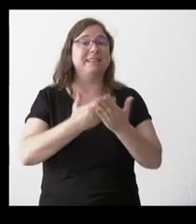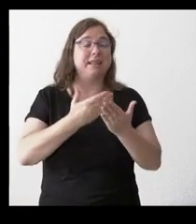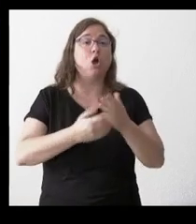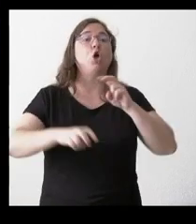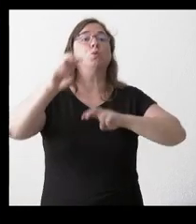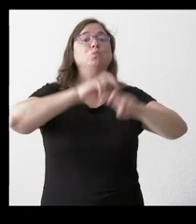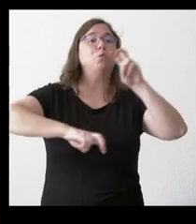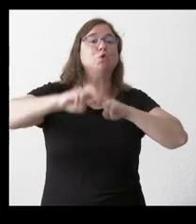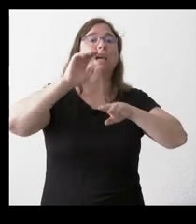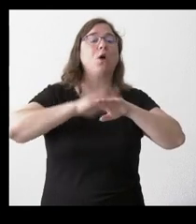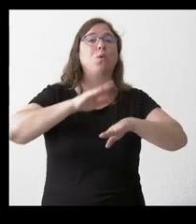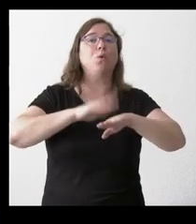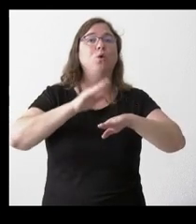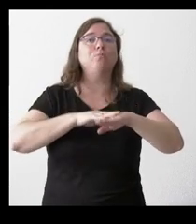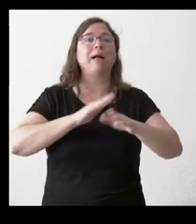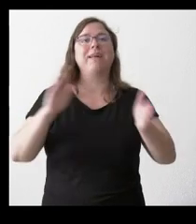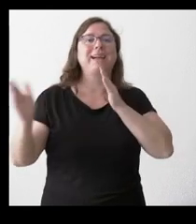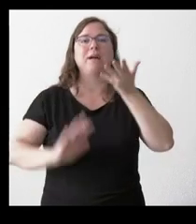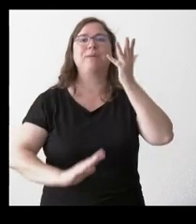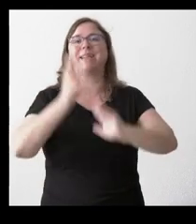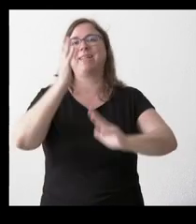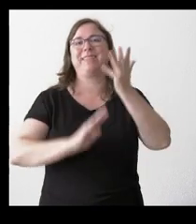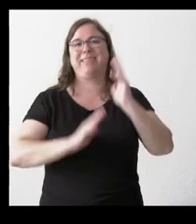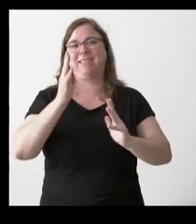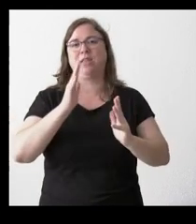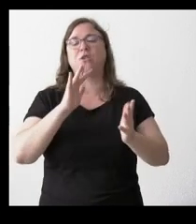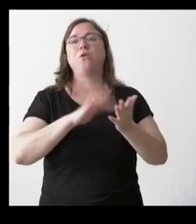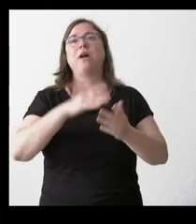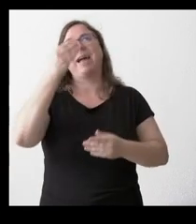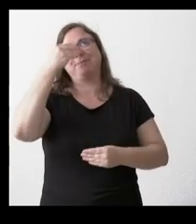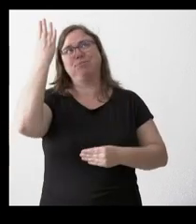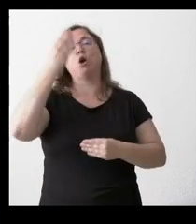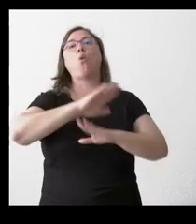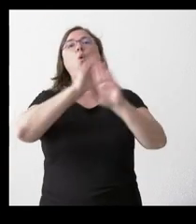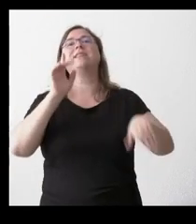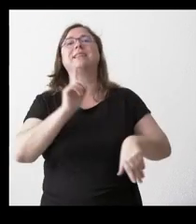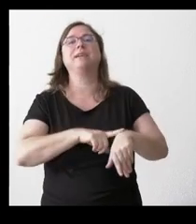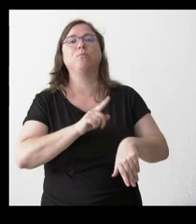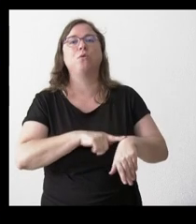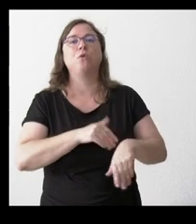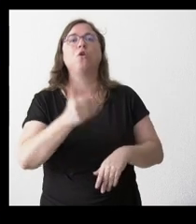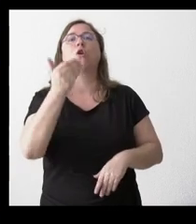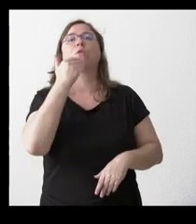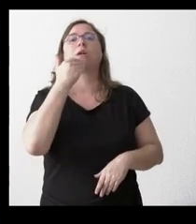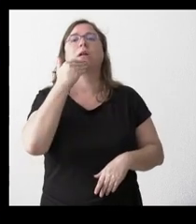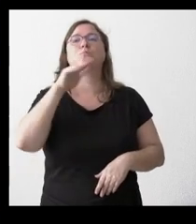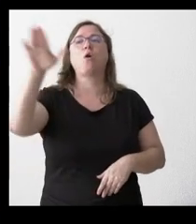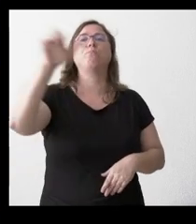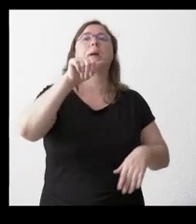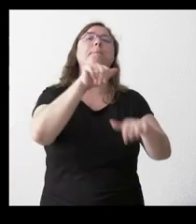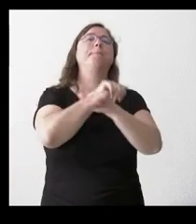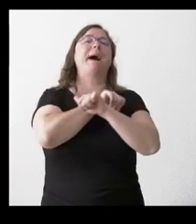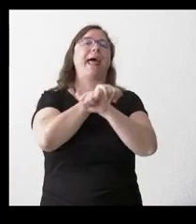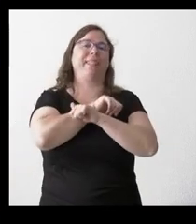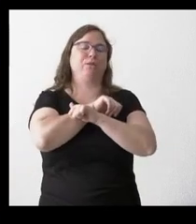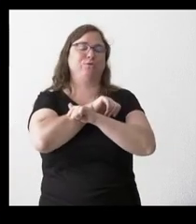culpables en plena campaña de incendios o se recurra a ocurrencias de última hora como echar mano de los parados. Parece